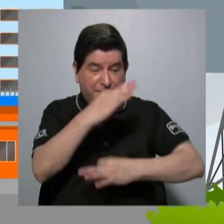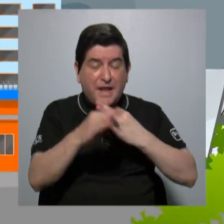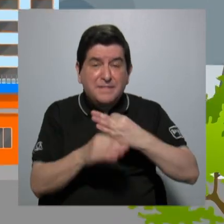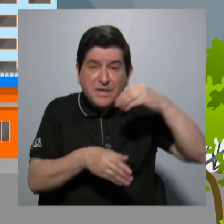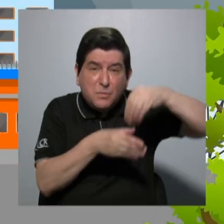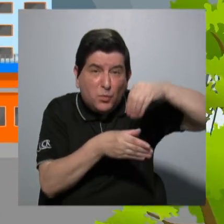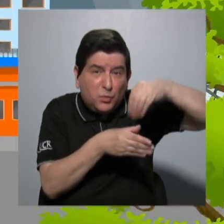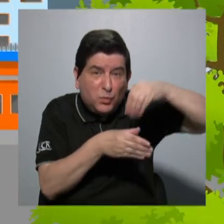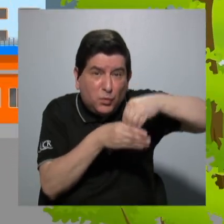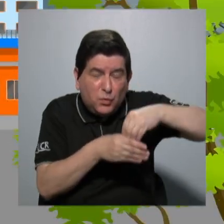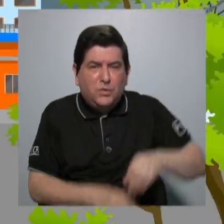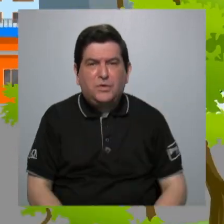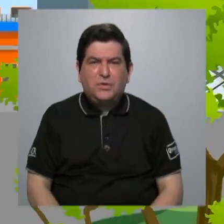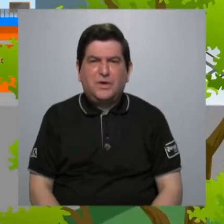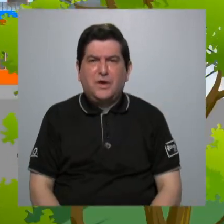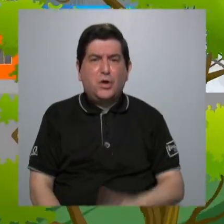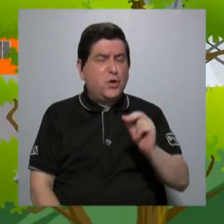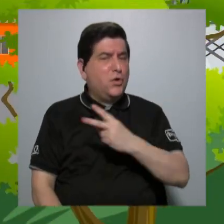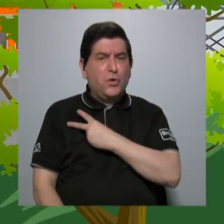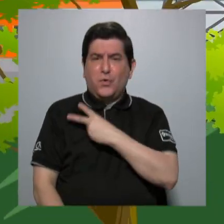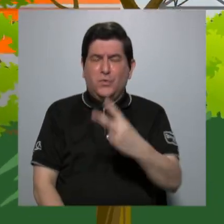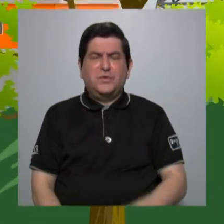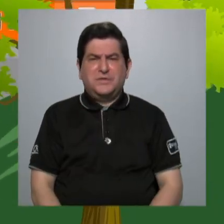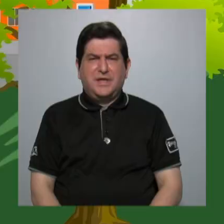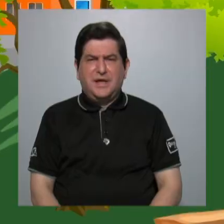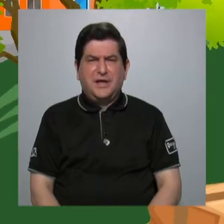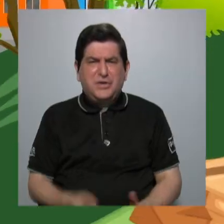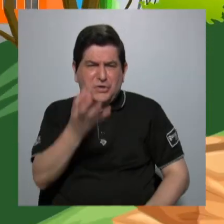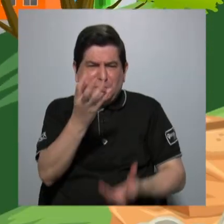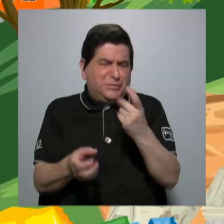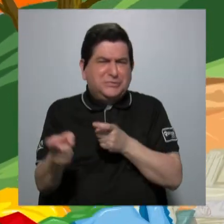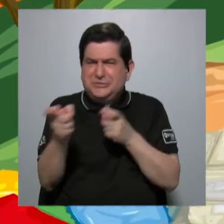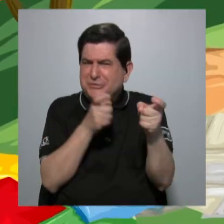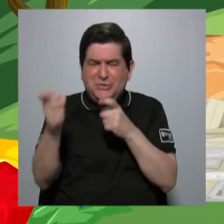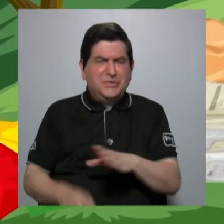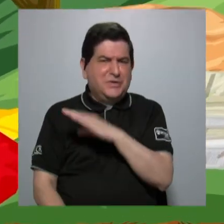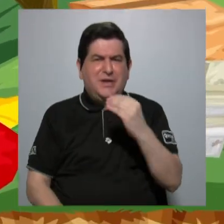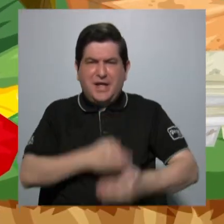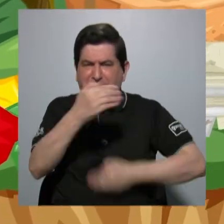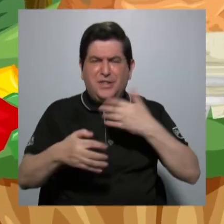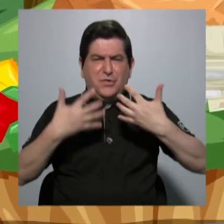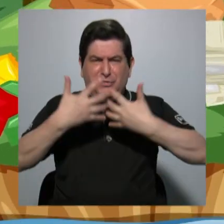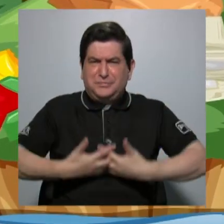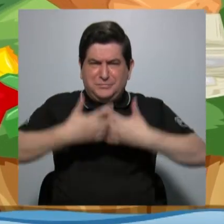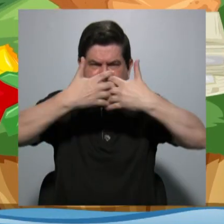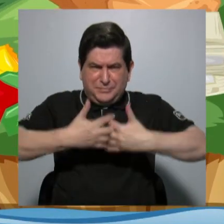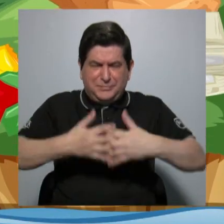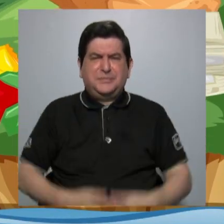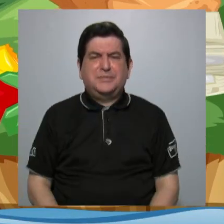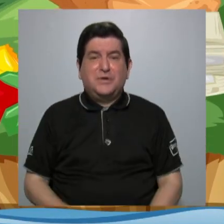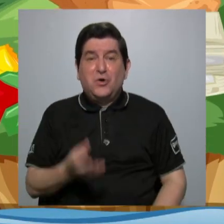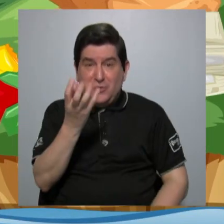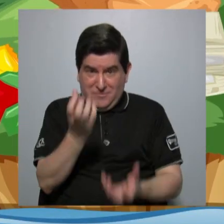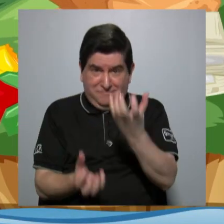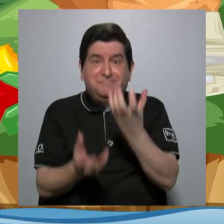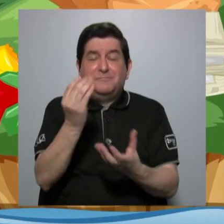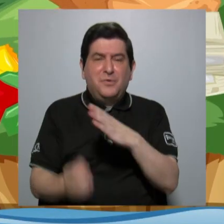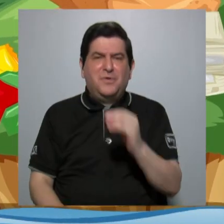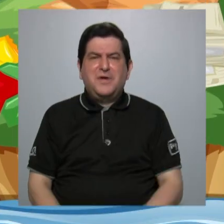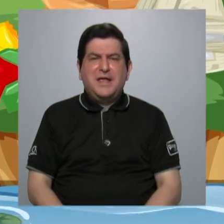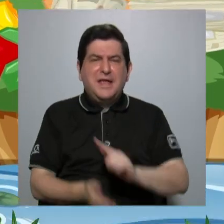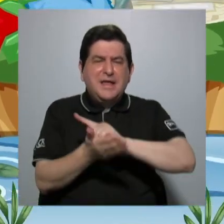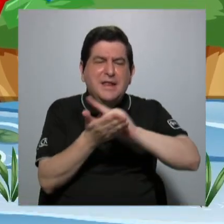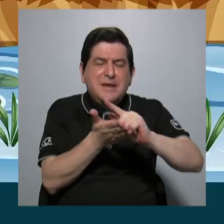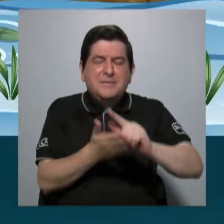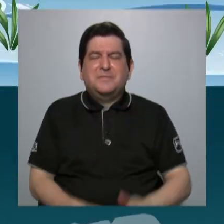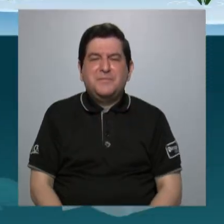Este tipo de compuestos se forman involuntariamente por la combustión incontrolada y procesos industriales como la incineración y